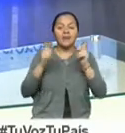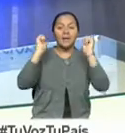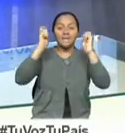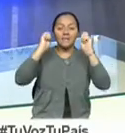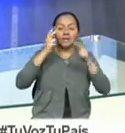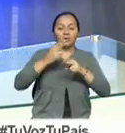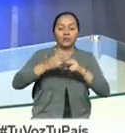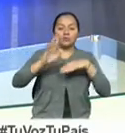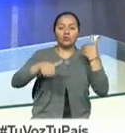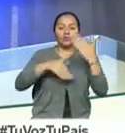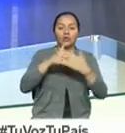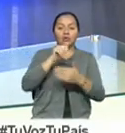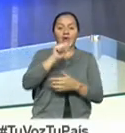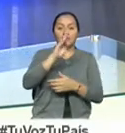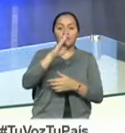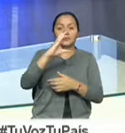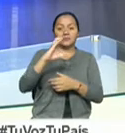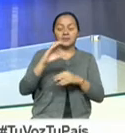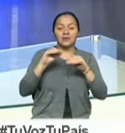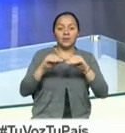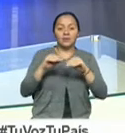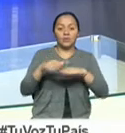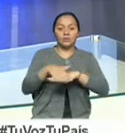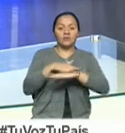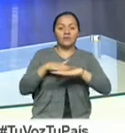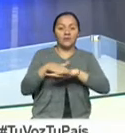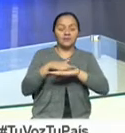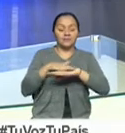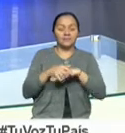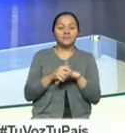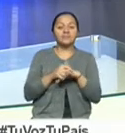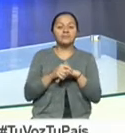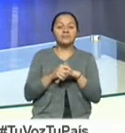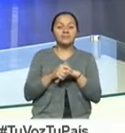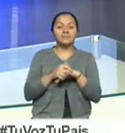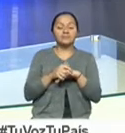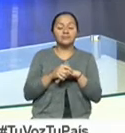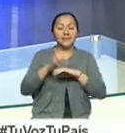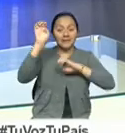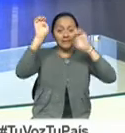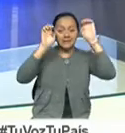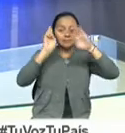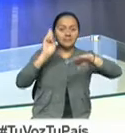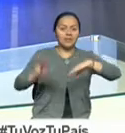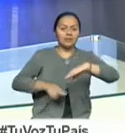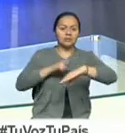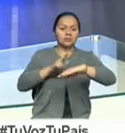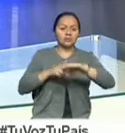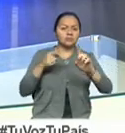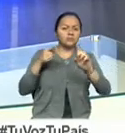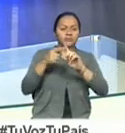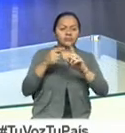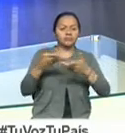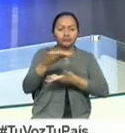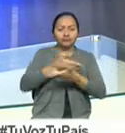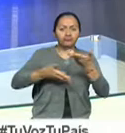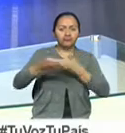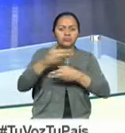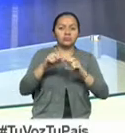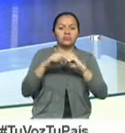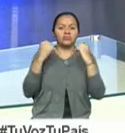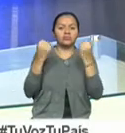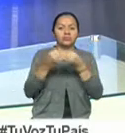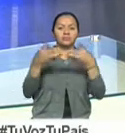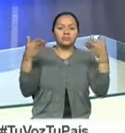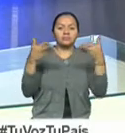de alfabetización y educación básica Monseñor Leonidas Proaño, la estrategia nacional que busca movilizar a la sociedad para